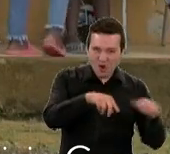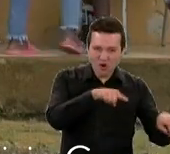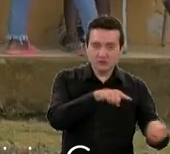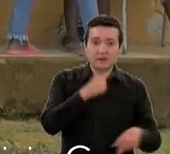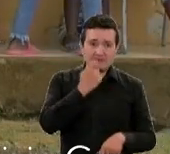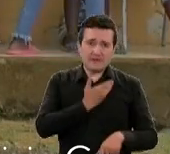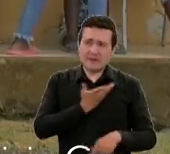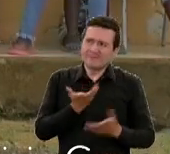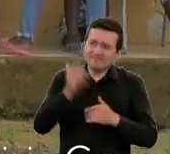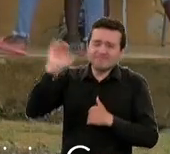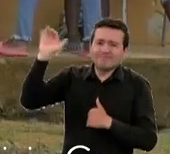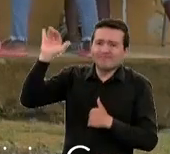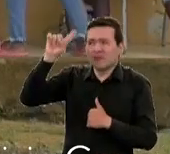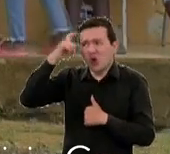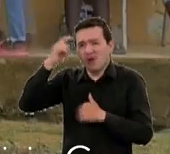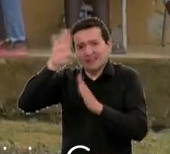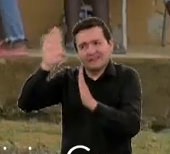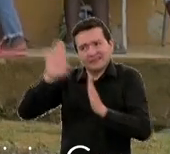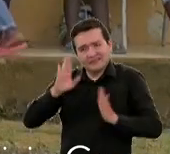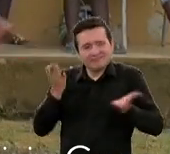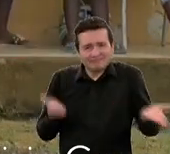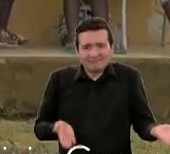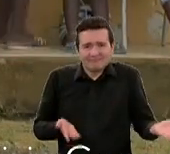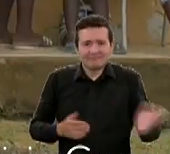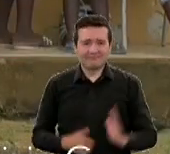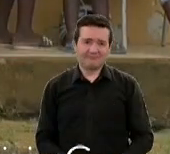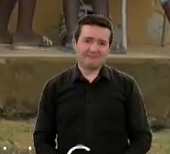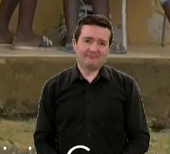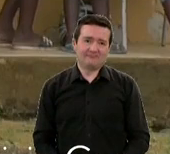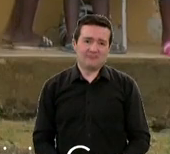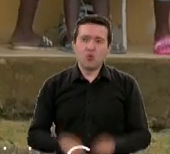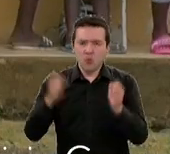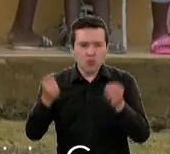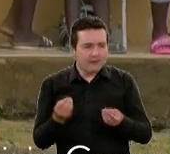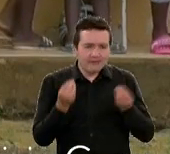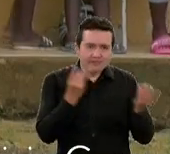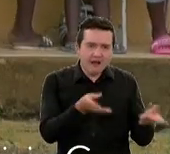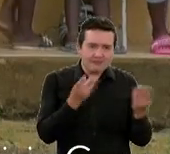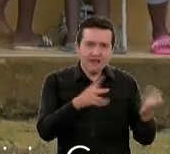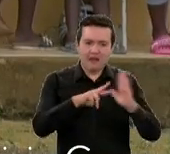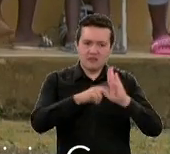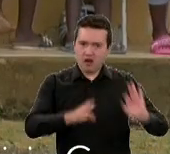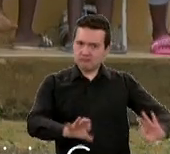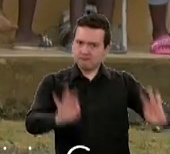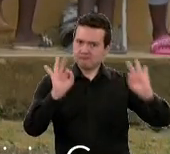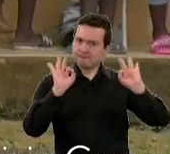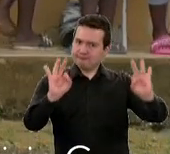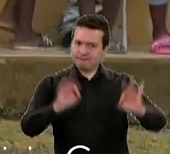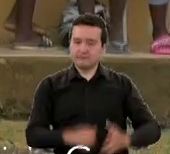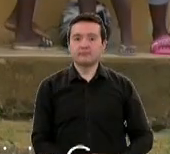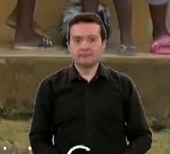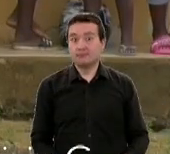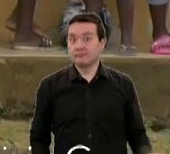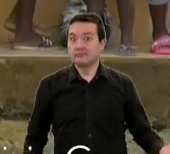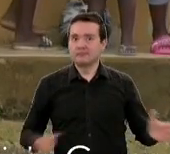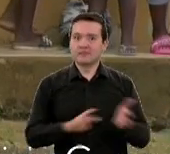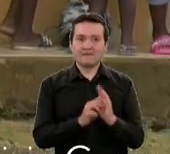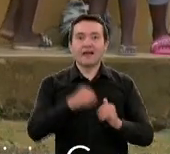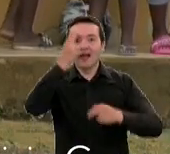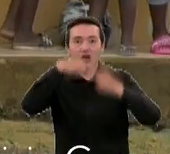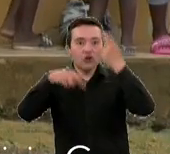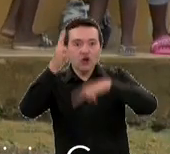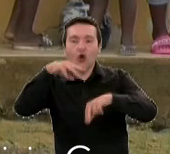nacional que por fin se acuerden de ellos y puedan entregarles las herramientas tecnológicas necesarias y así sus hijos puedan